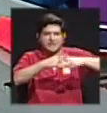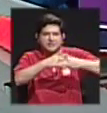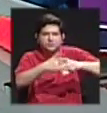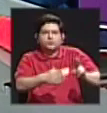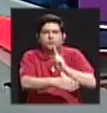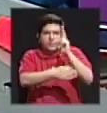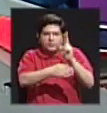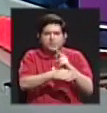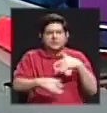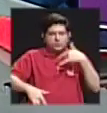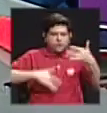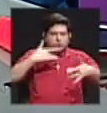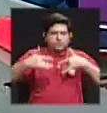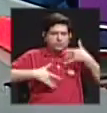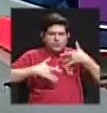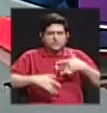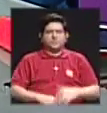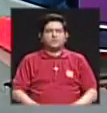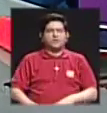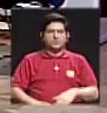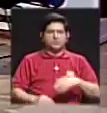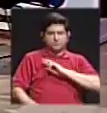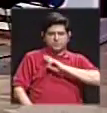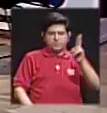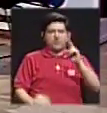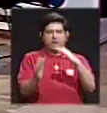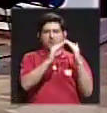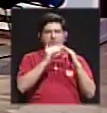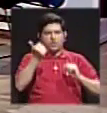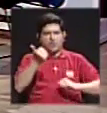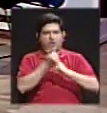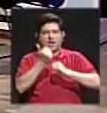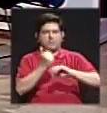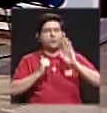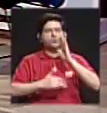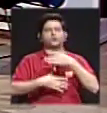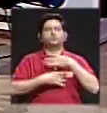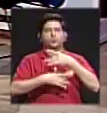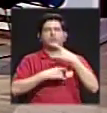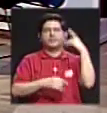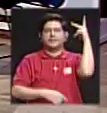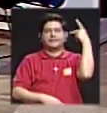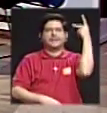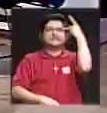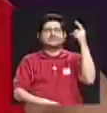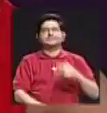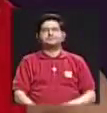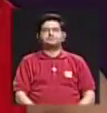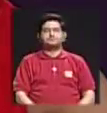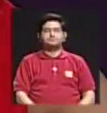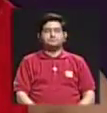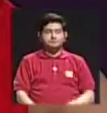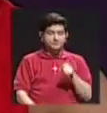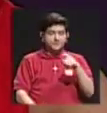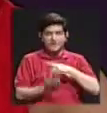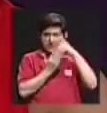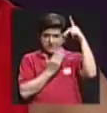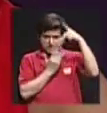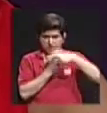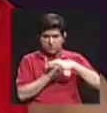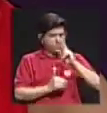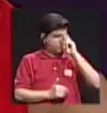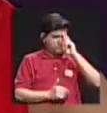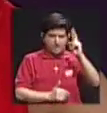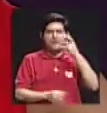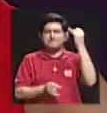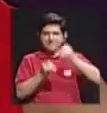instrumentaliza los sentimientos religiosos del pueblo en favor de sus intereses políticos. En este programa de